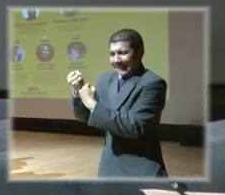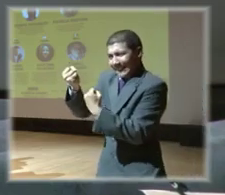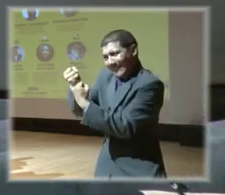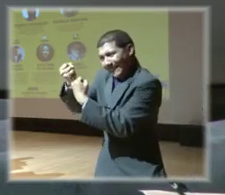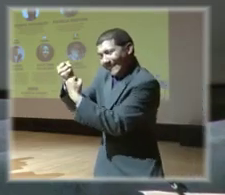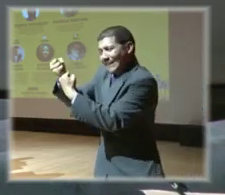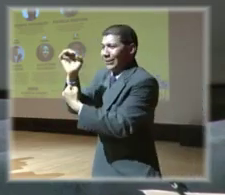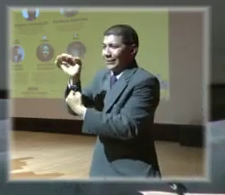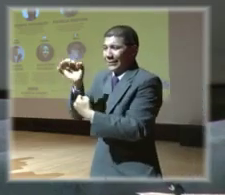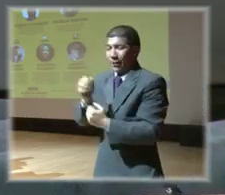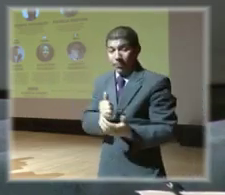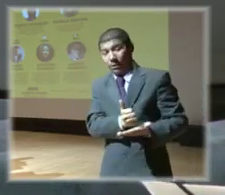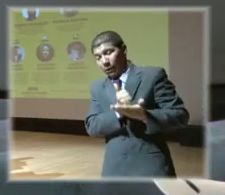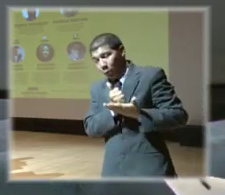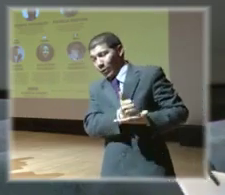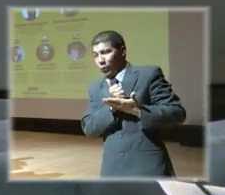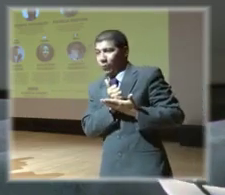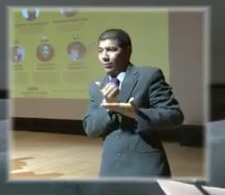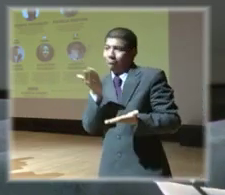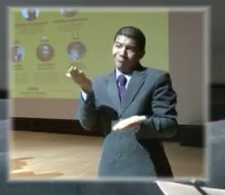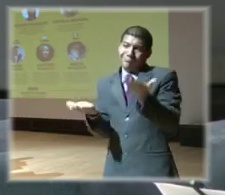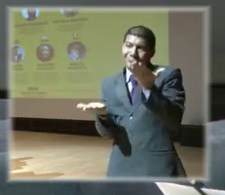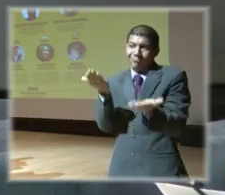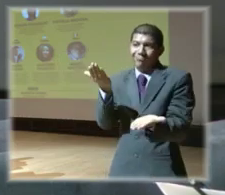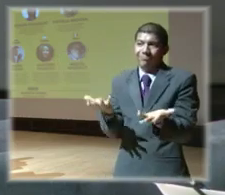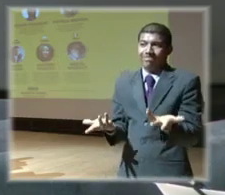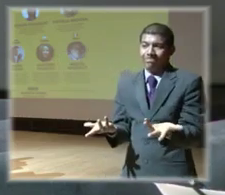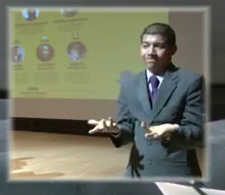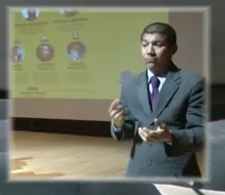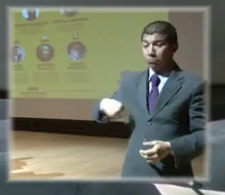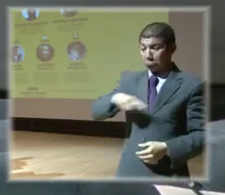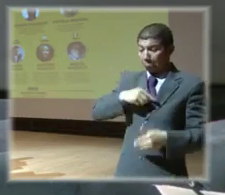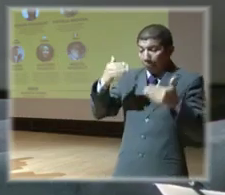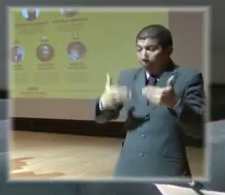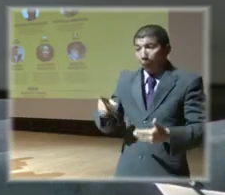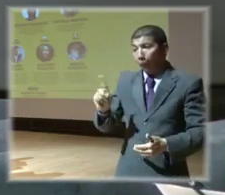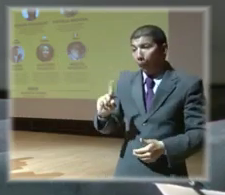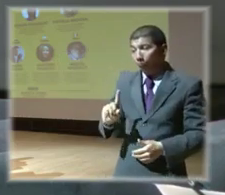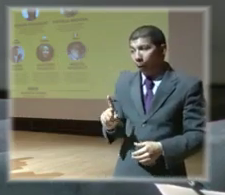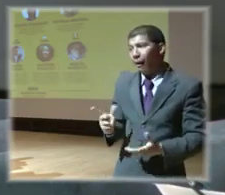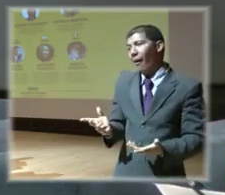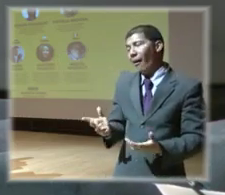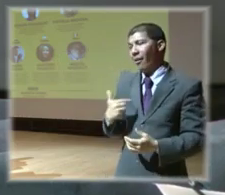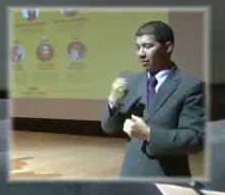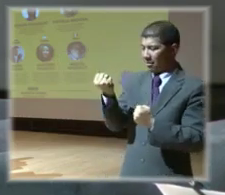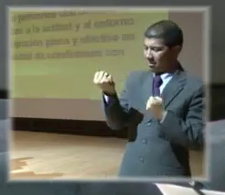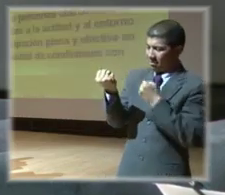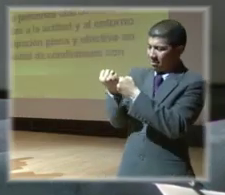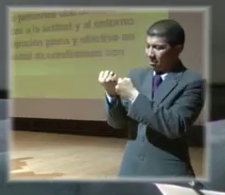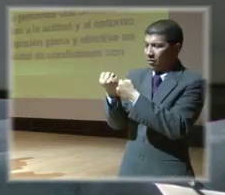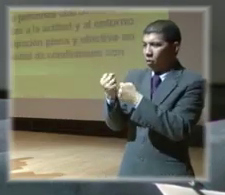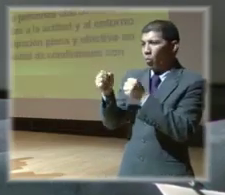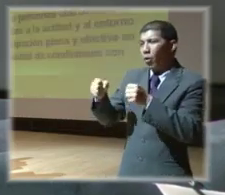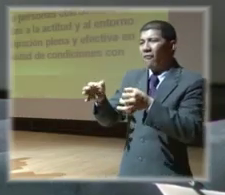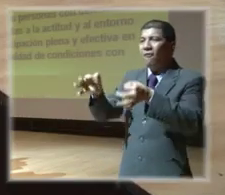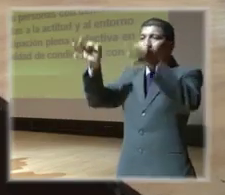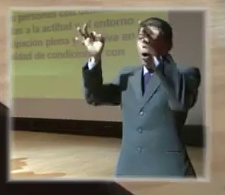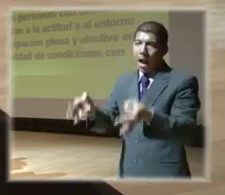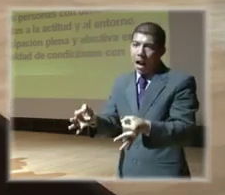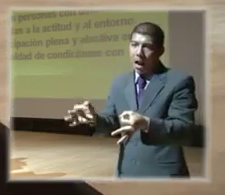Eso sin de alguna, dejar claro que los apoyos pueden ser tanto formales como informales. Pero a